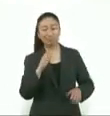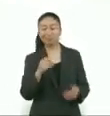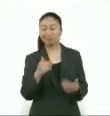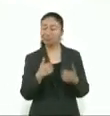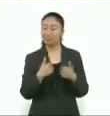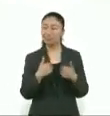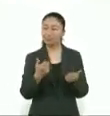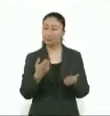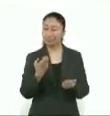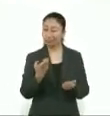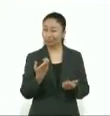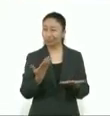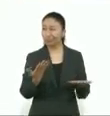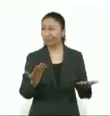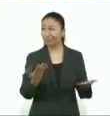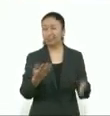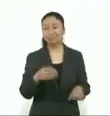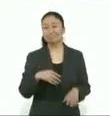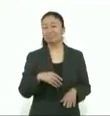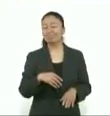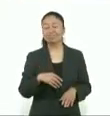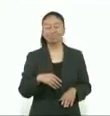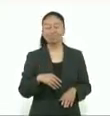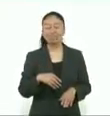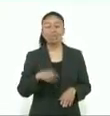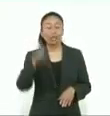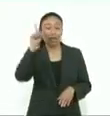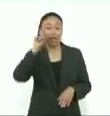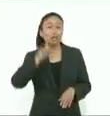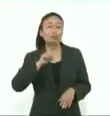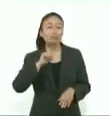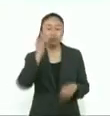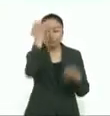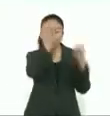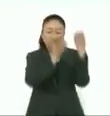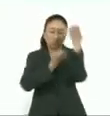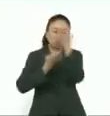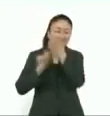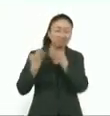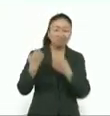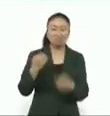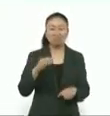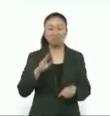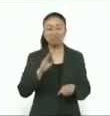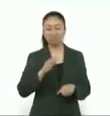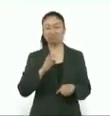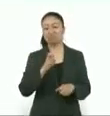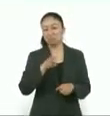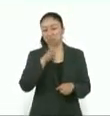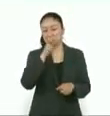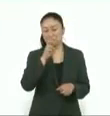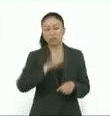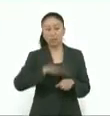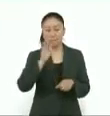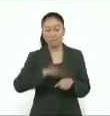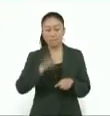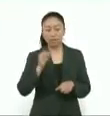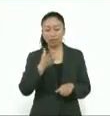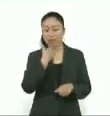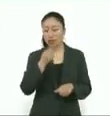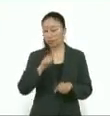planteamiento, de que somos evaluadas con mayor severidad por ser mujeres que nuestros homólogos los hombres, que se nos